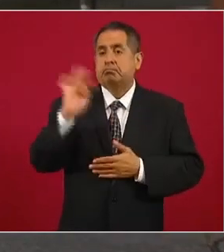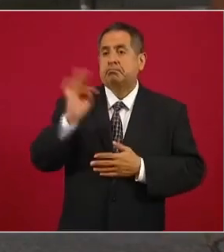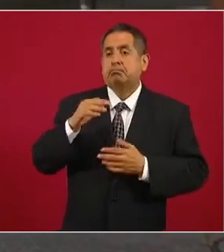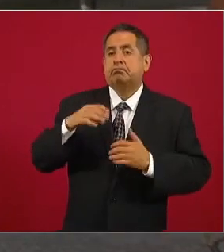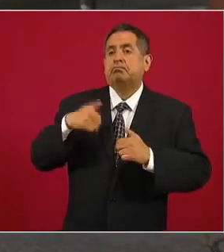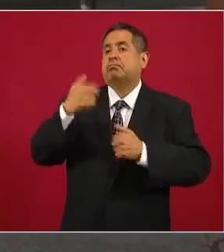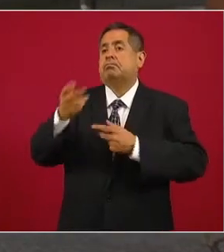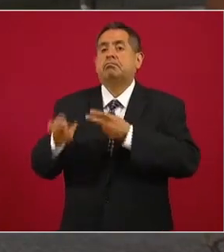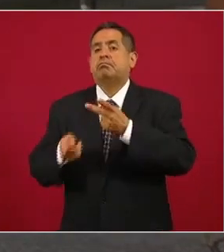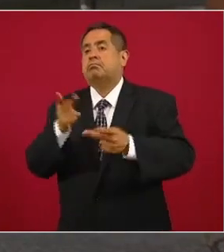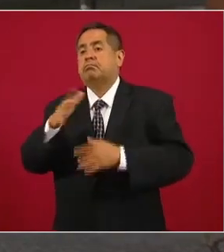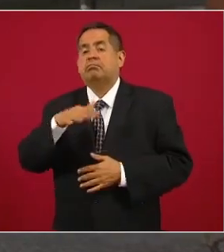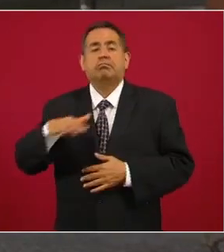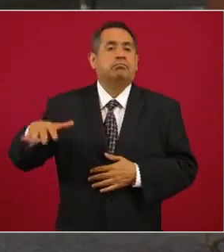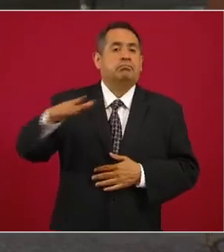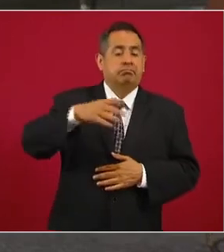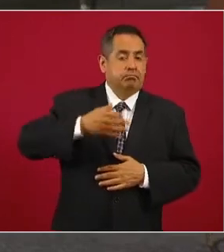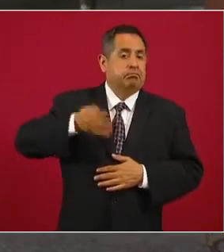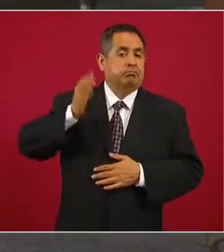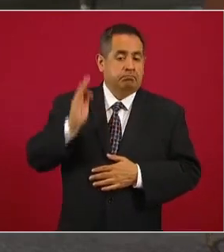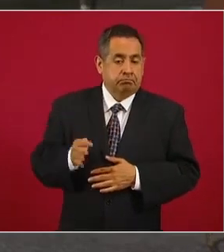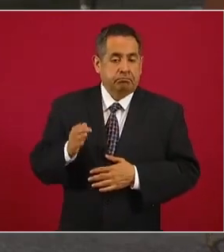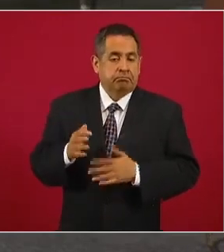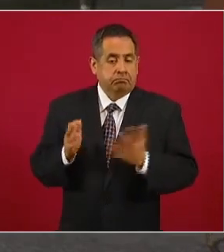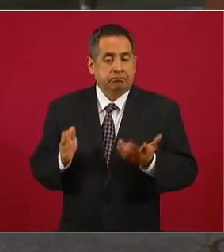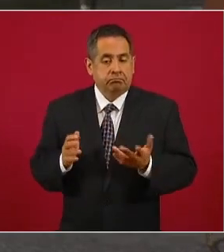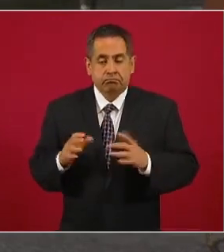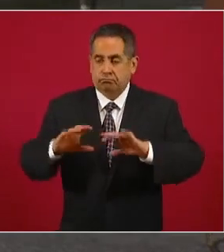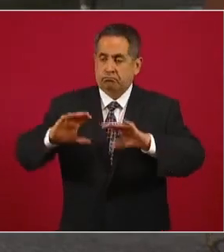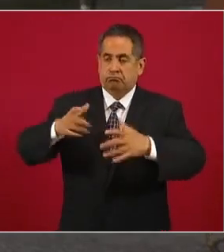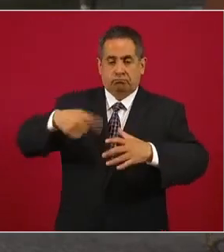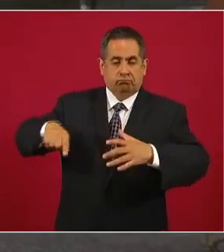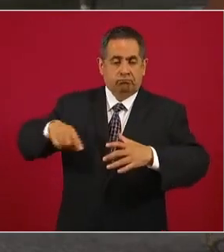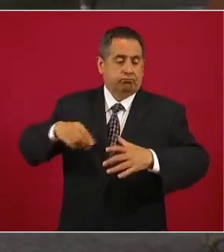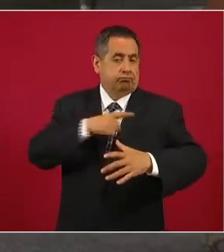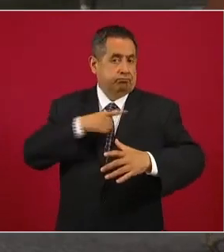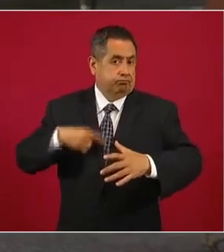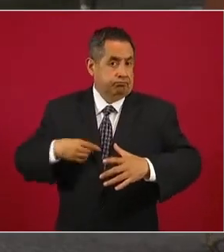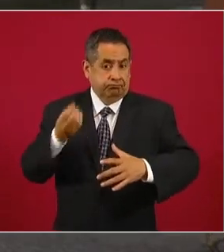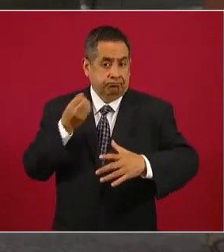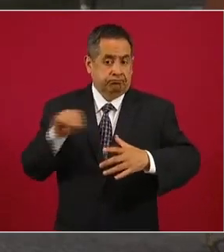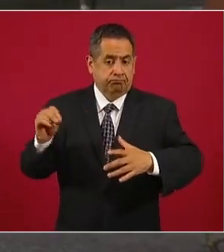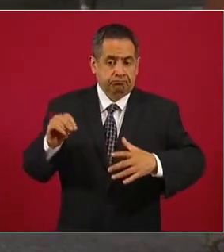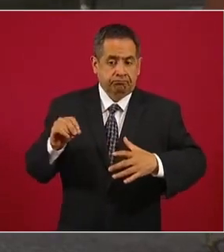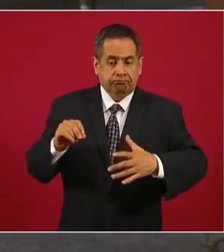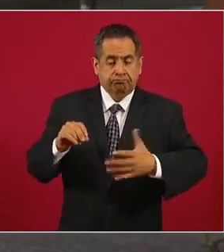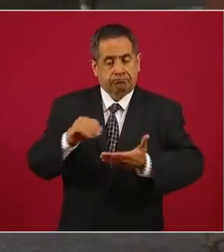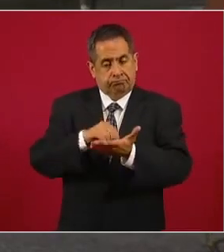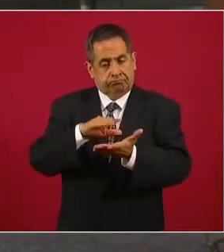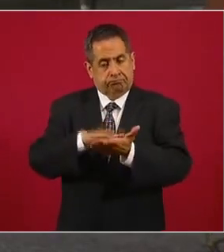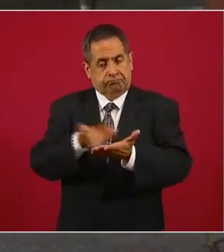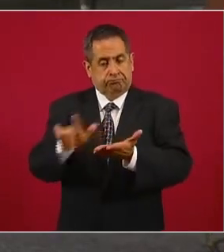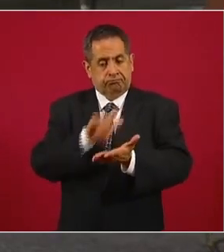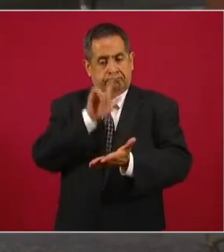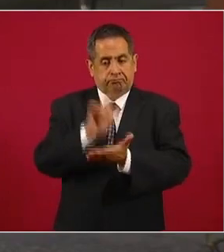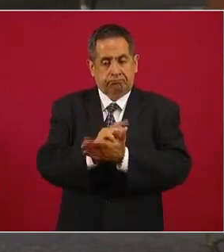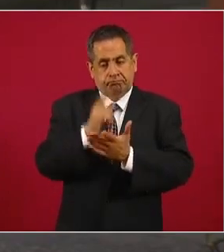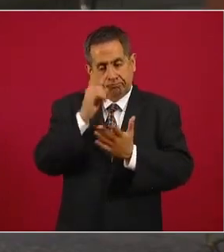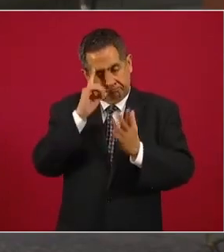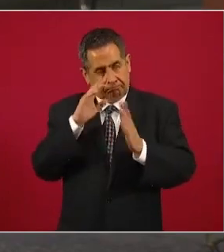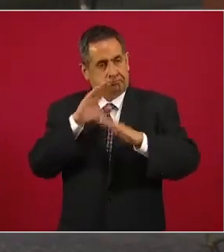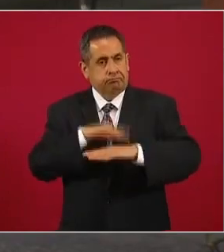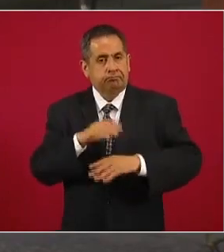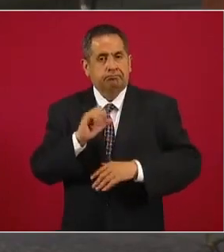consulta popular y la gente acepta, pues bueno, el Congreso estaría obligado justamente a emitir esta ley de amnistía a